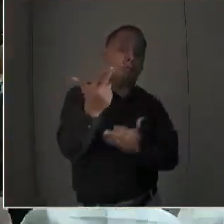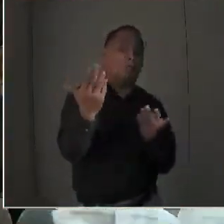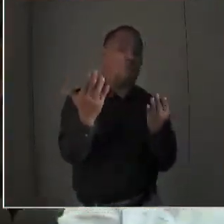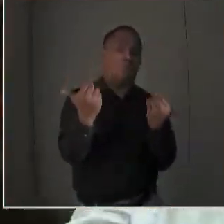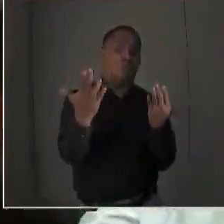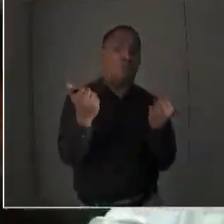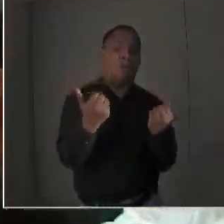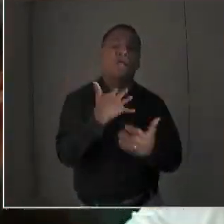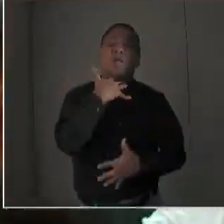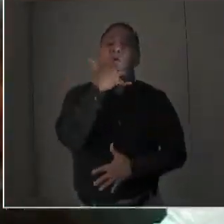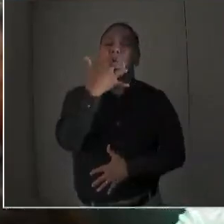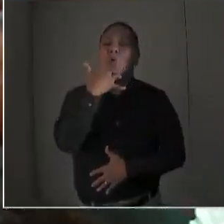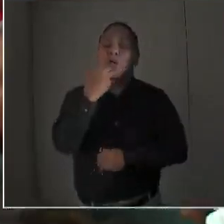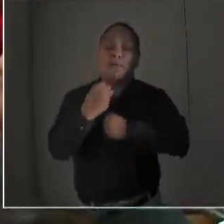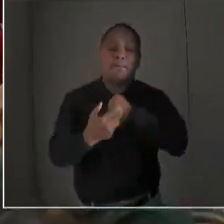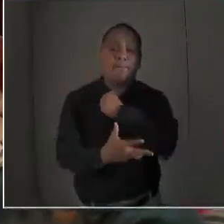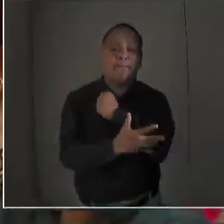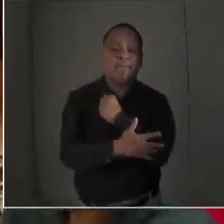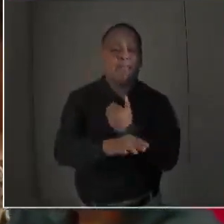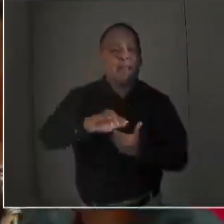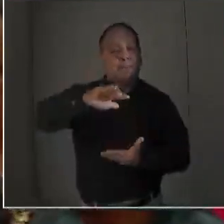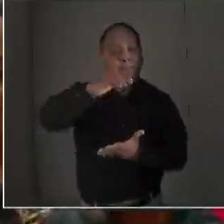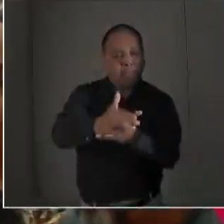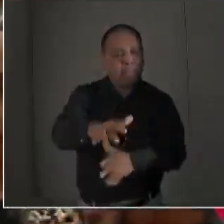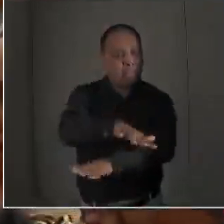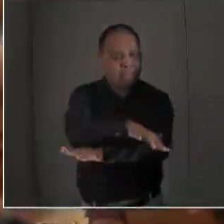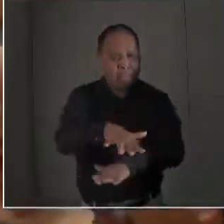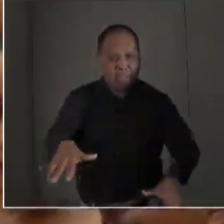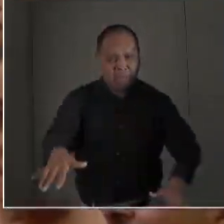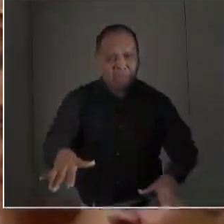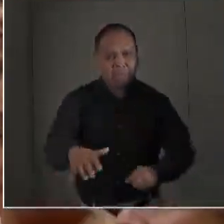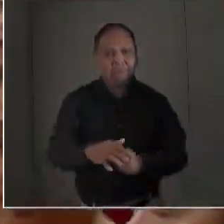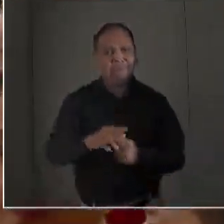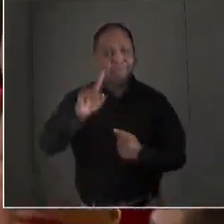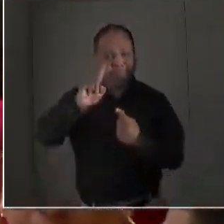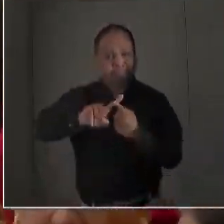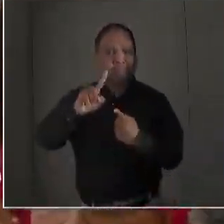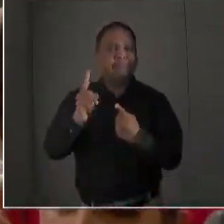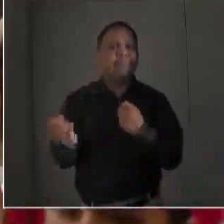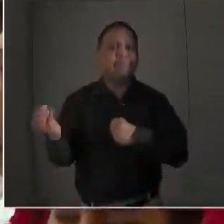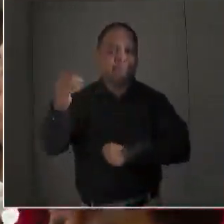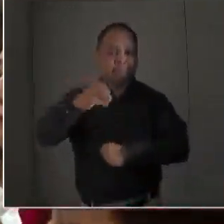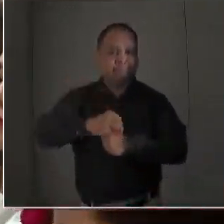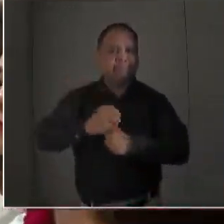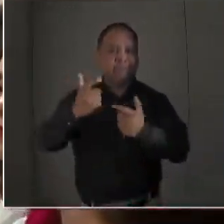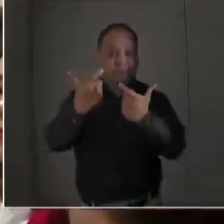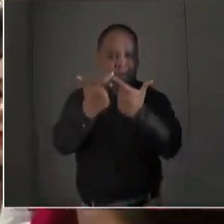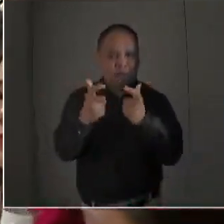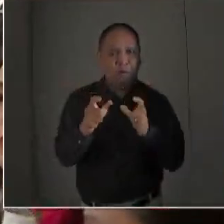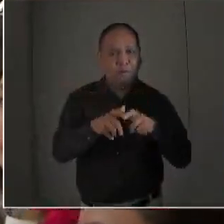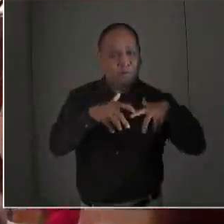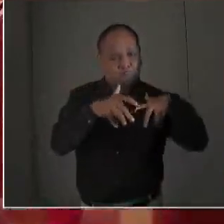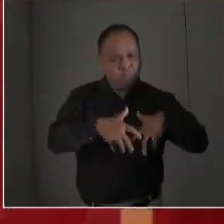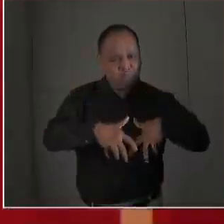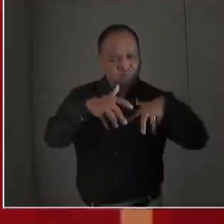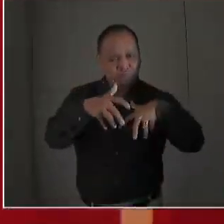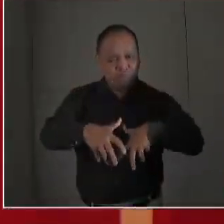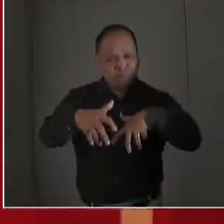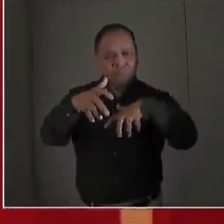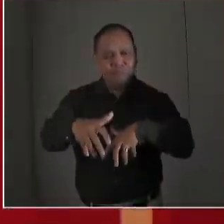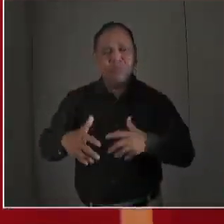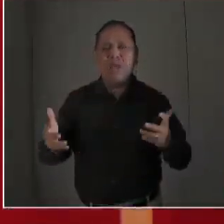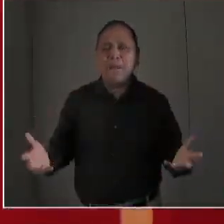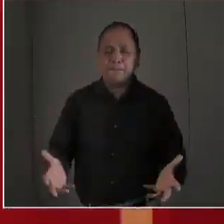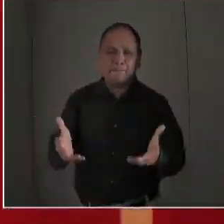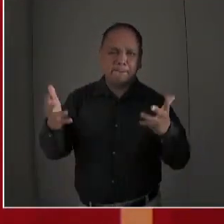haya corrupción. Y una cosa más, a este movimiento lo impulsa